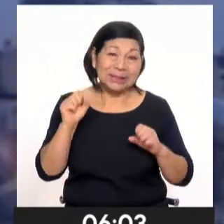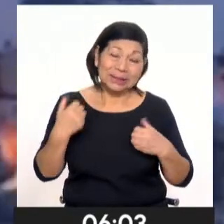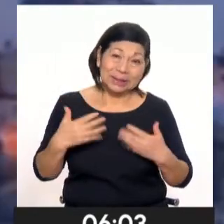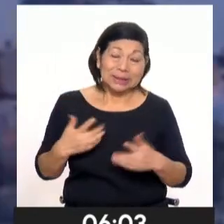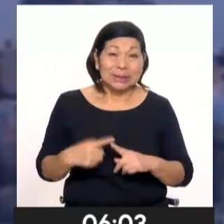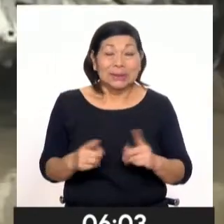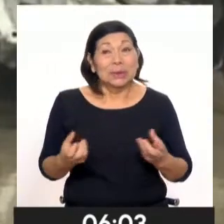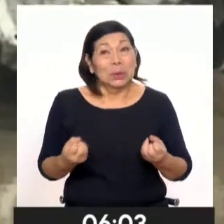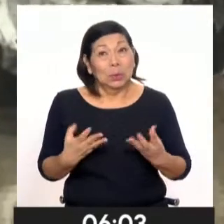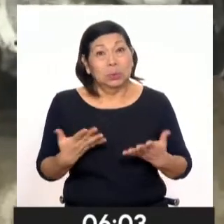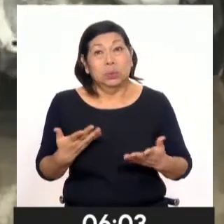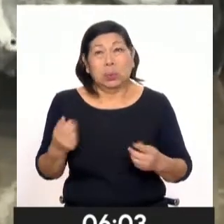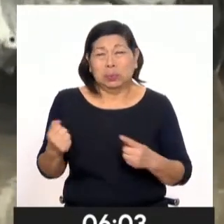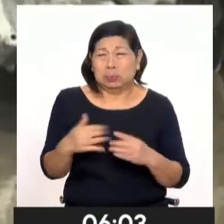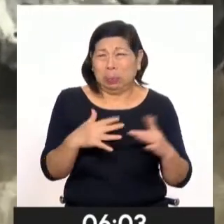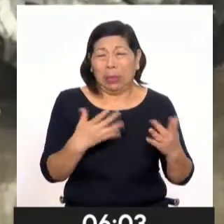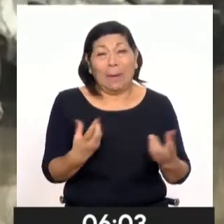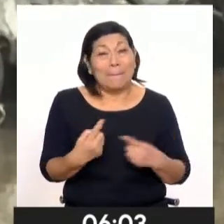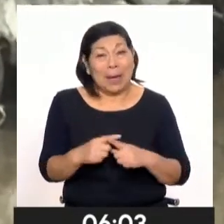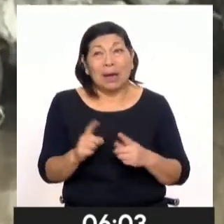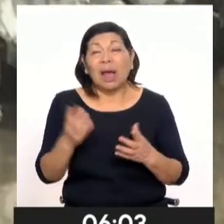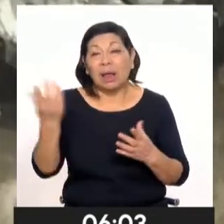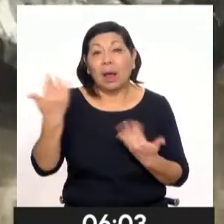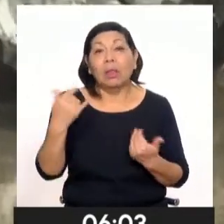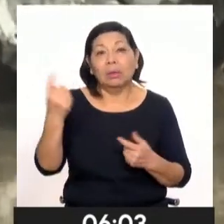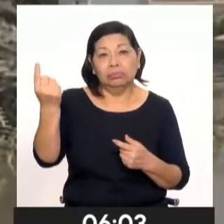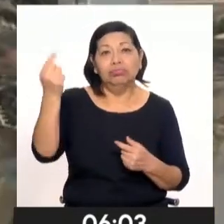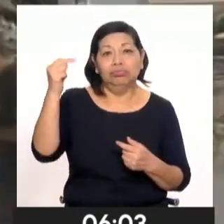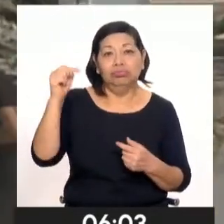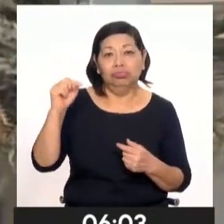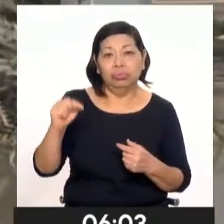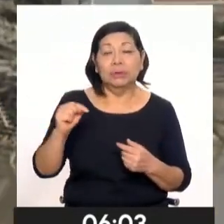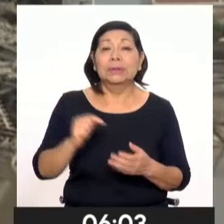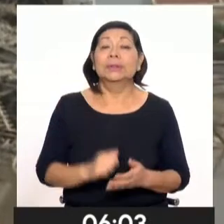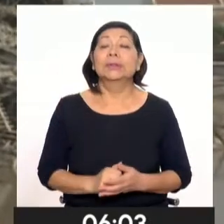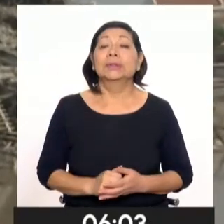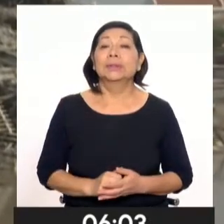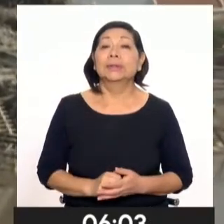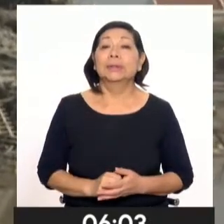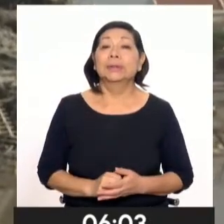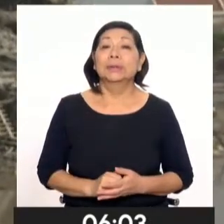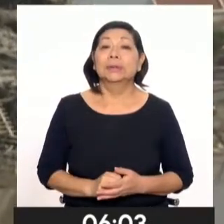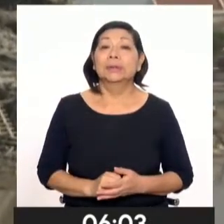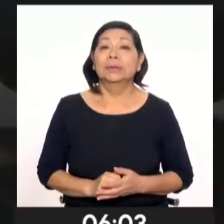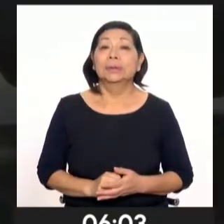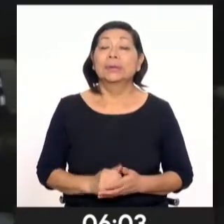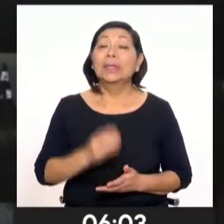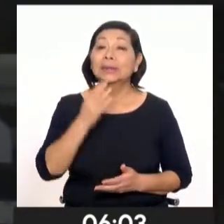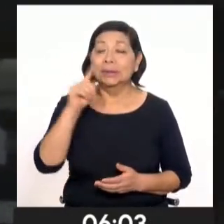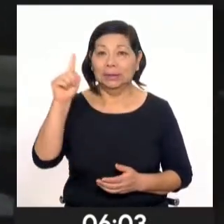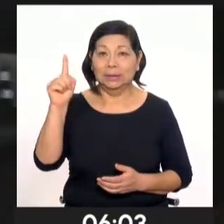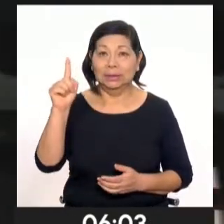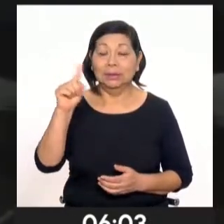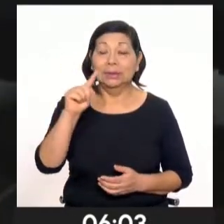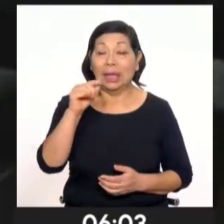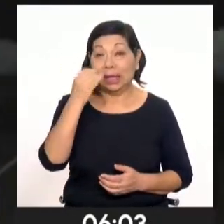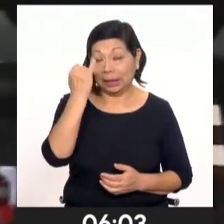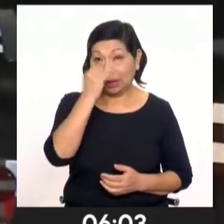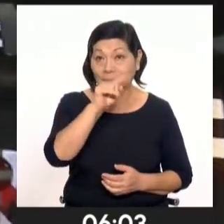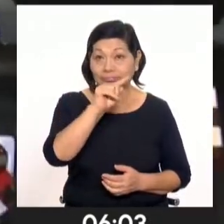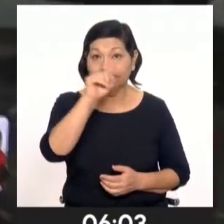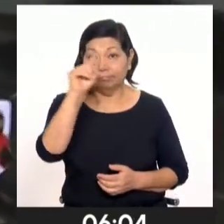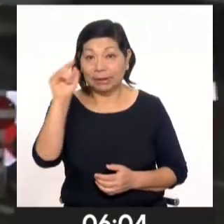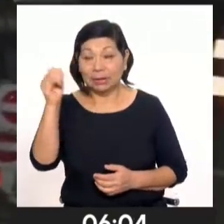ambiente de mucha violencia, para trasladarlas hasta a Israel, ¿no? De Italia a Israel, y